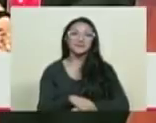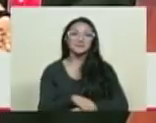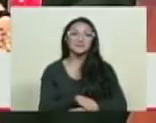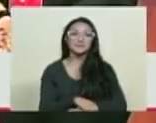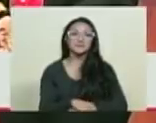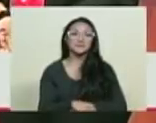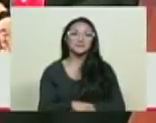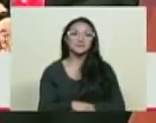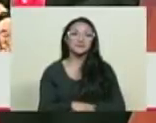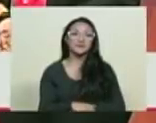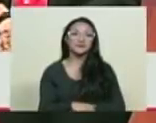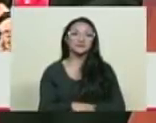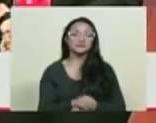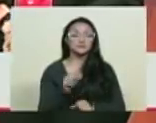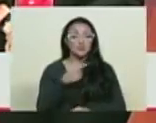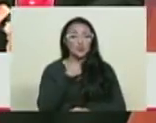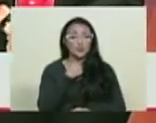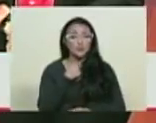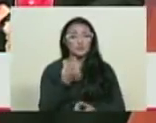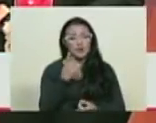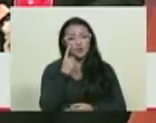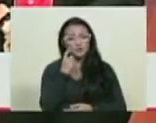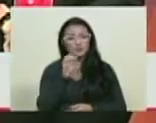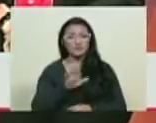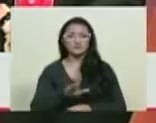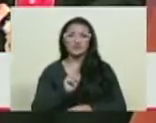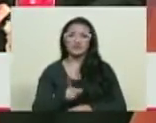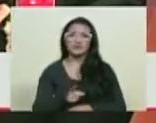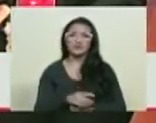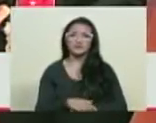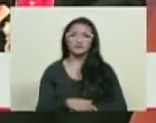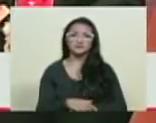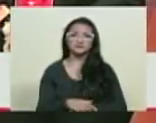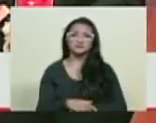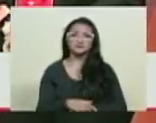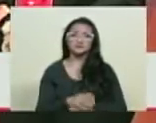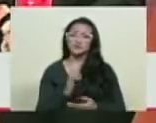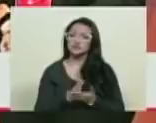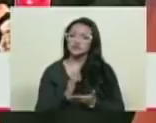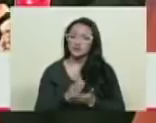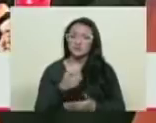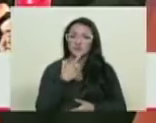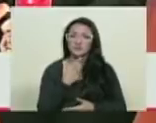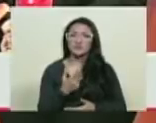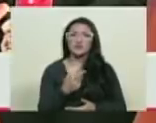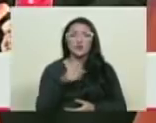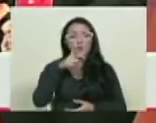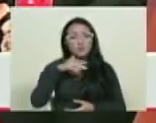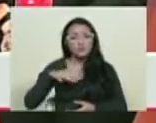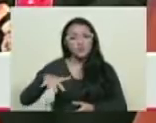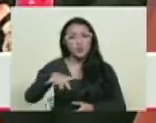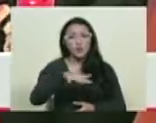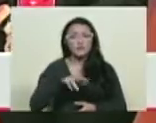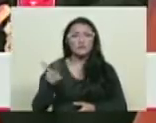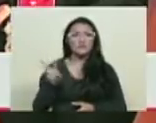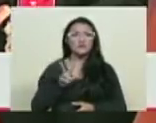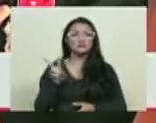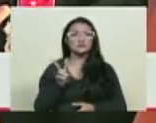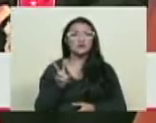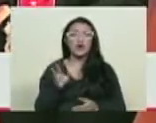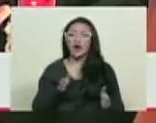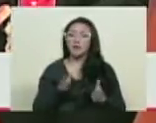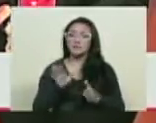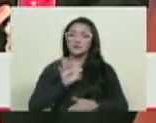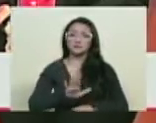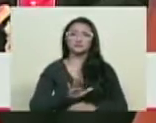pero nos gusta pues tenemos que acostumbrarnos por eso yo le digo a las grandes mayorías al pueblo venezolano este es el camino